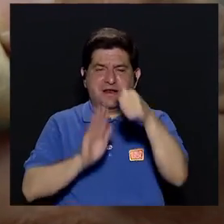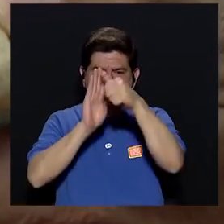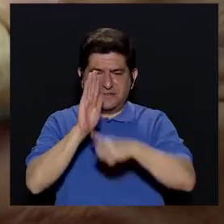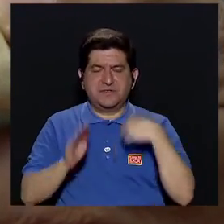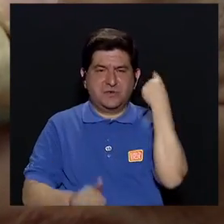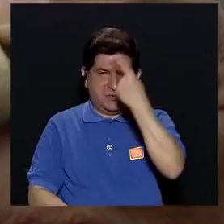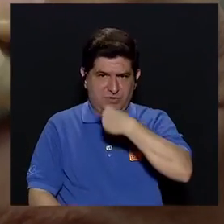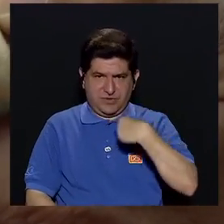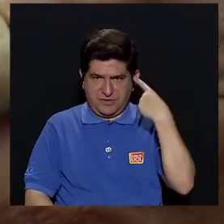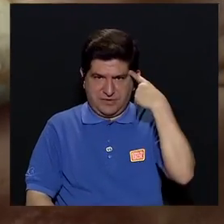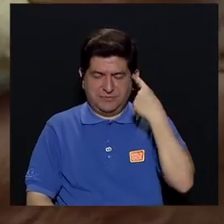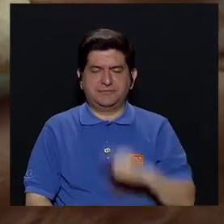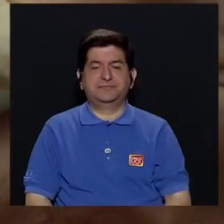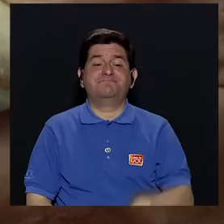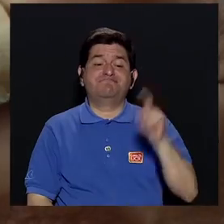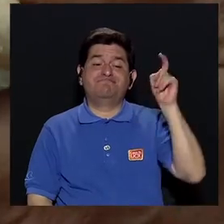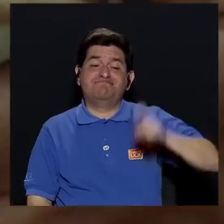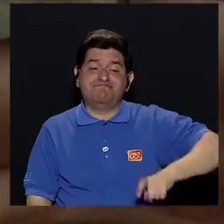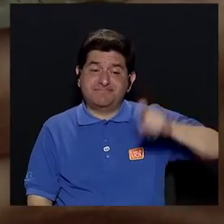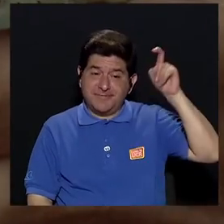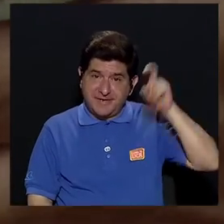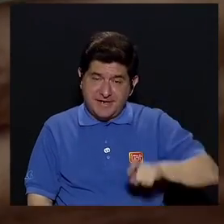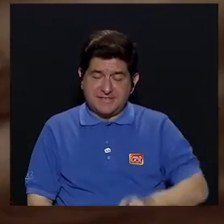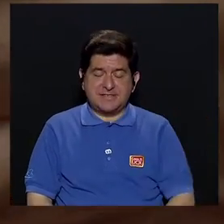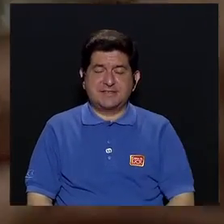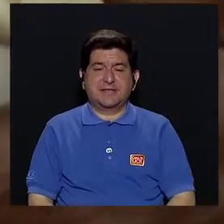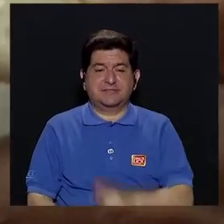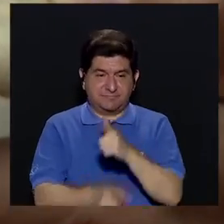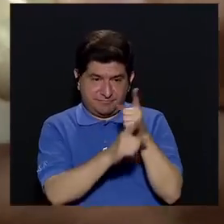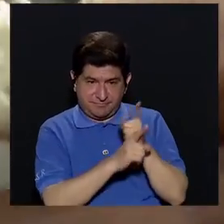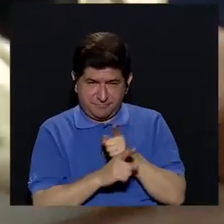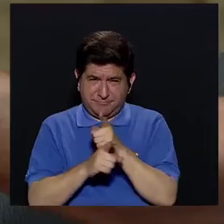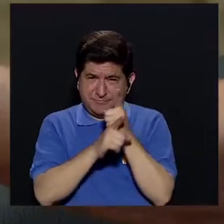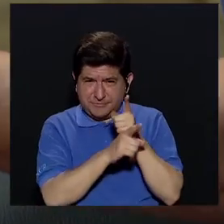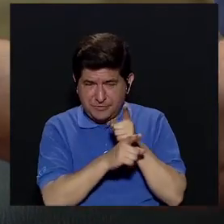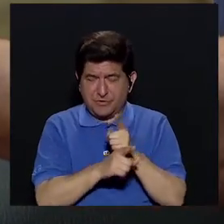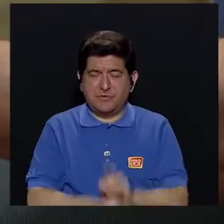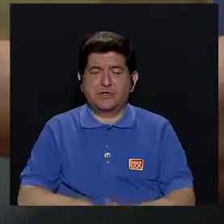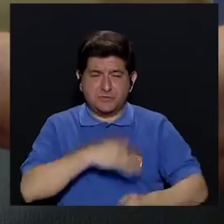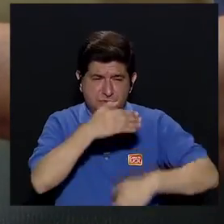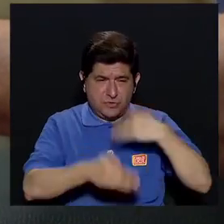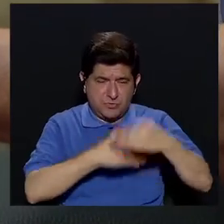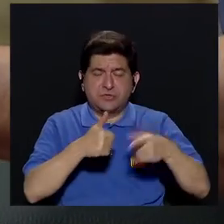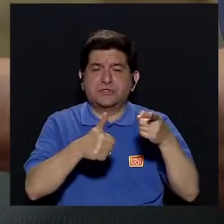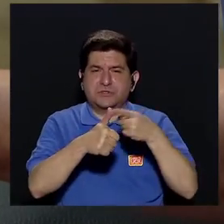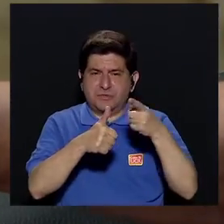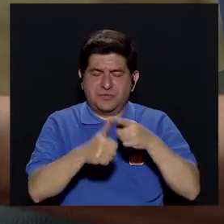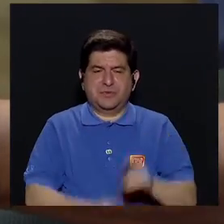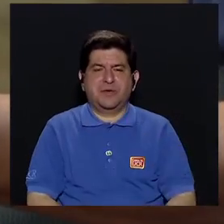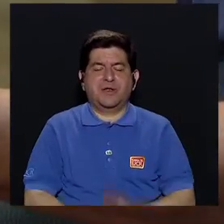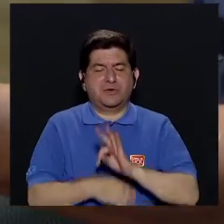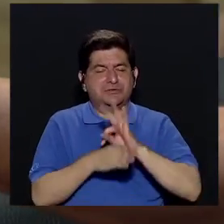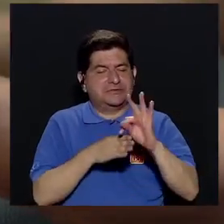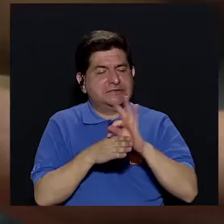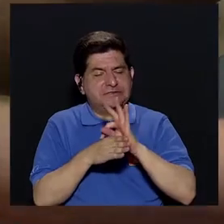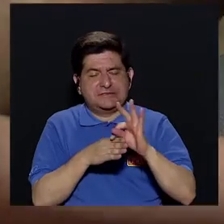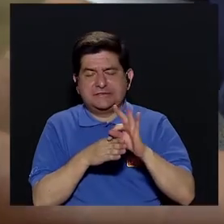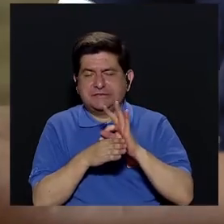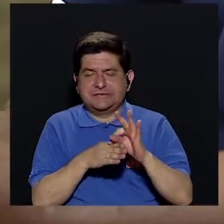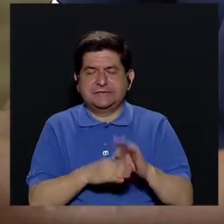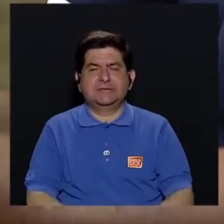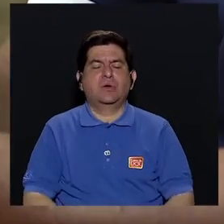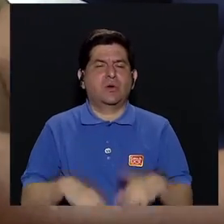cirugía maxilofacial. Uh-huh. ¿Y qué requiere para su corrección? En primer lugar, de un